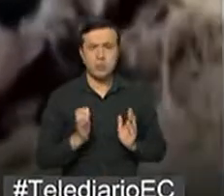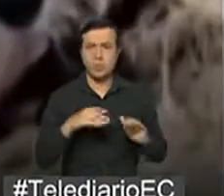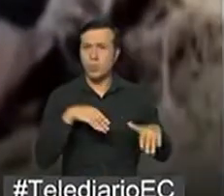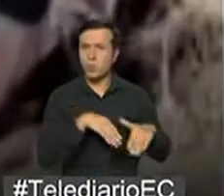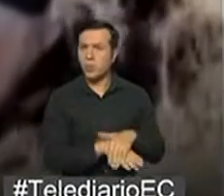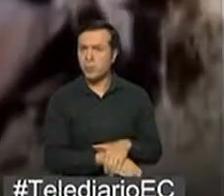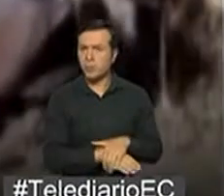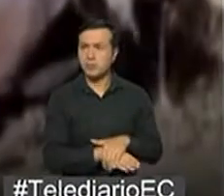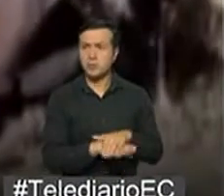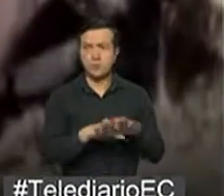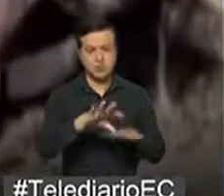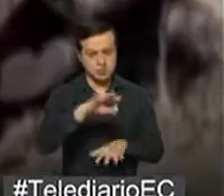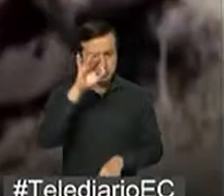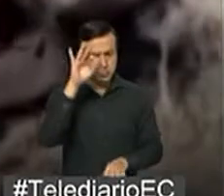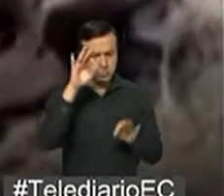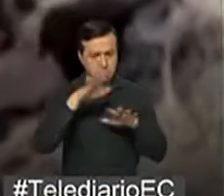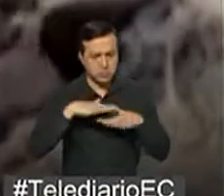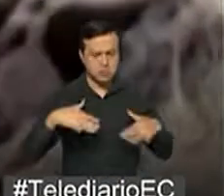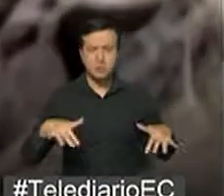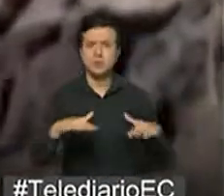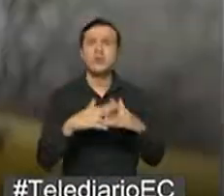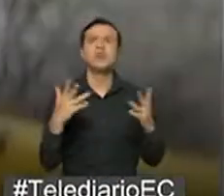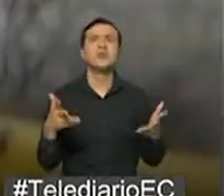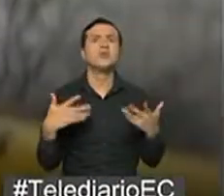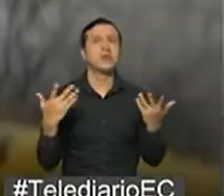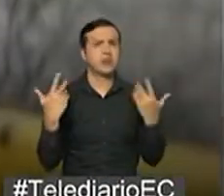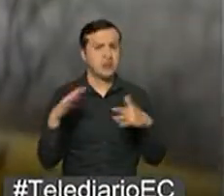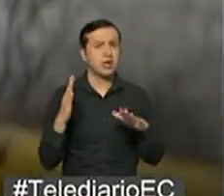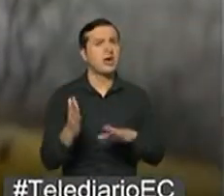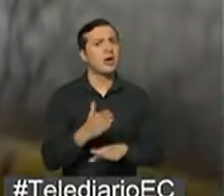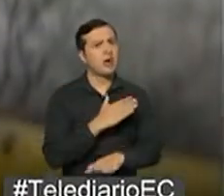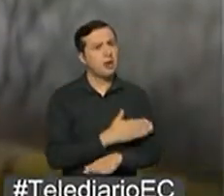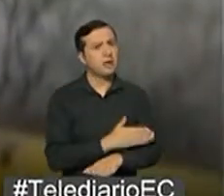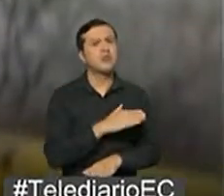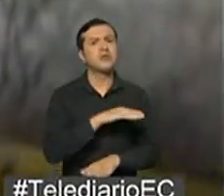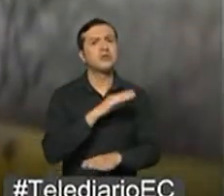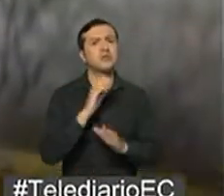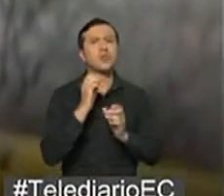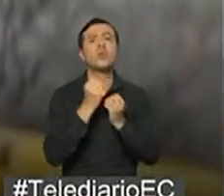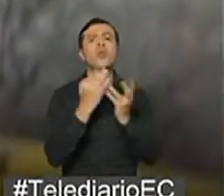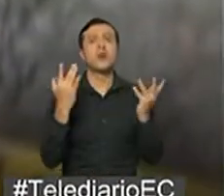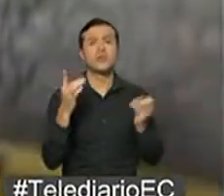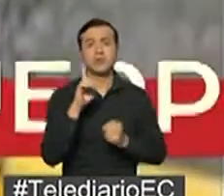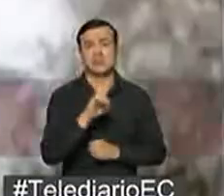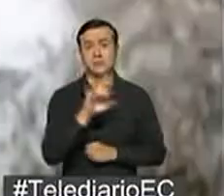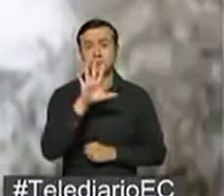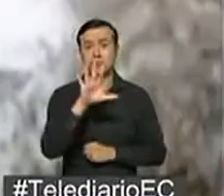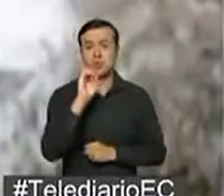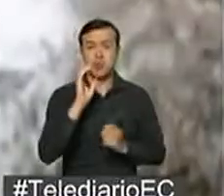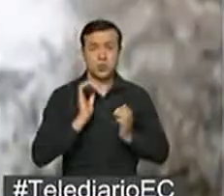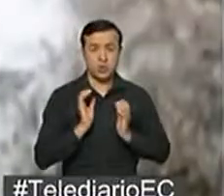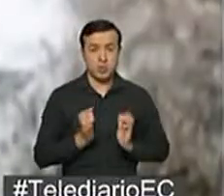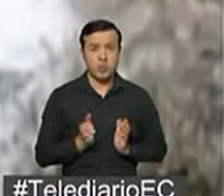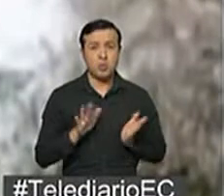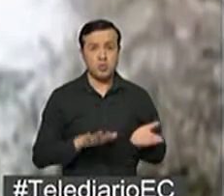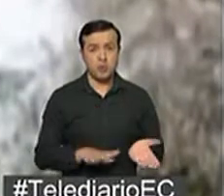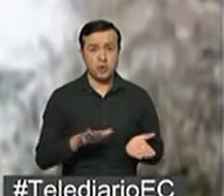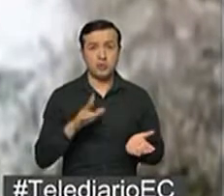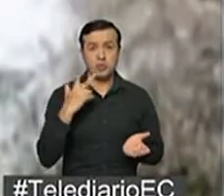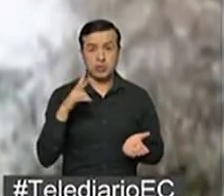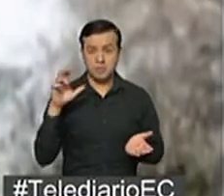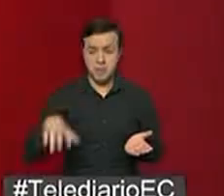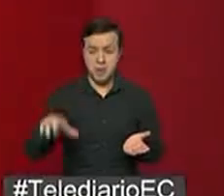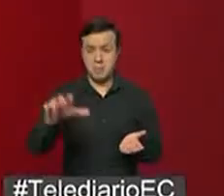el hallazgo se da en una zona en donde ya han sido encontrados más de 150 cadáveres en tres fosas